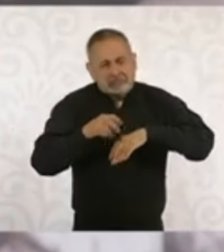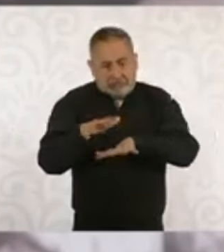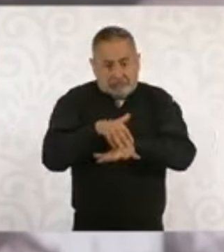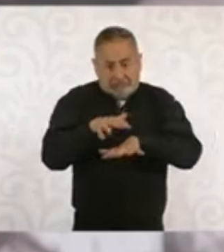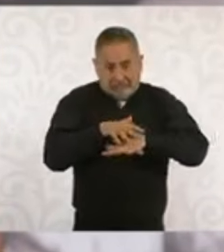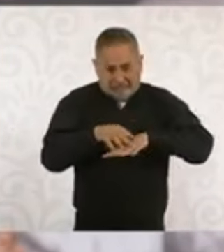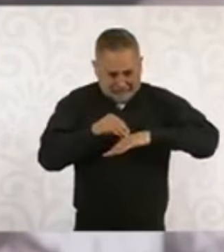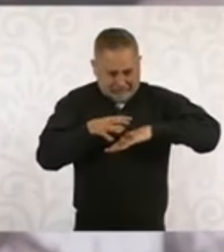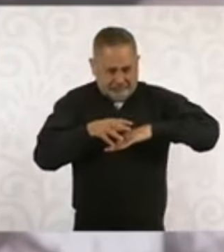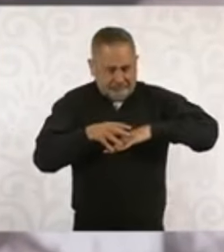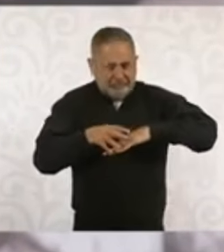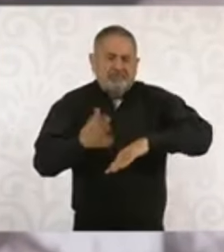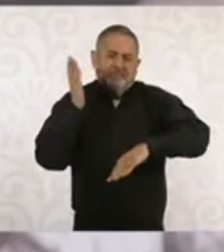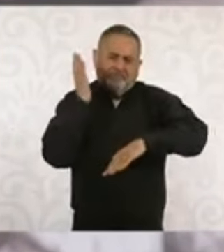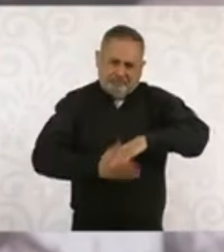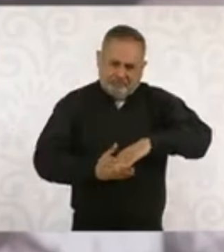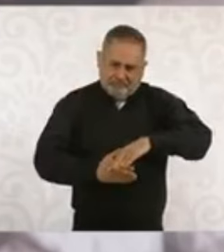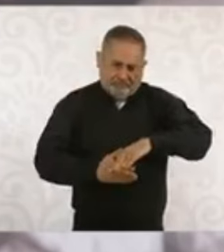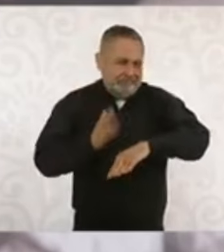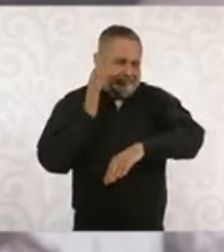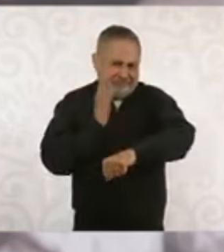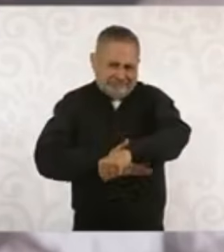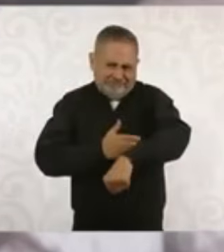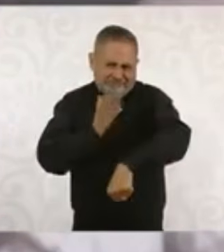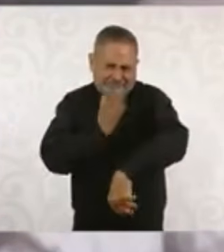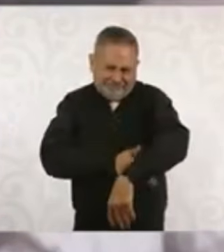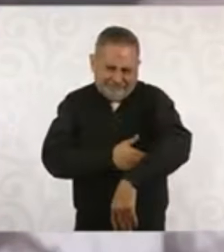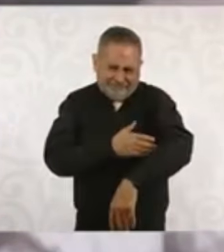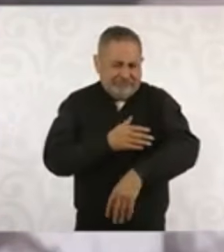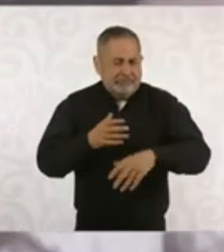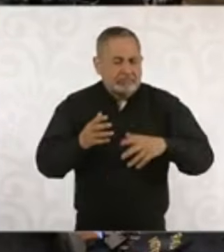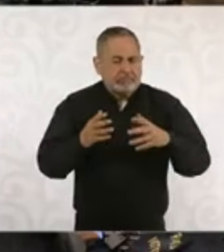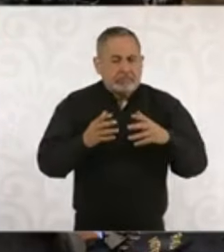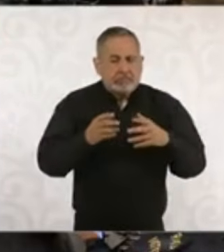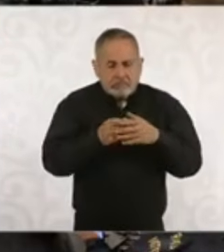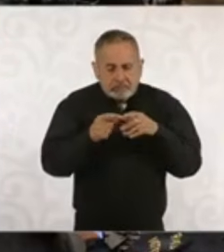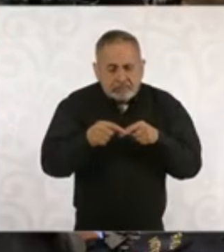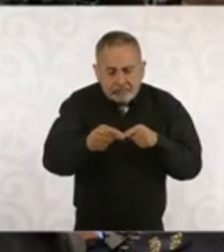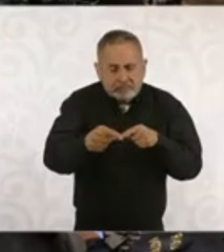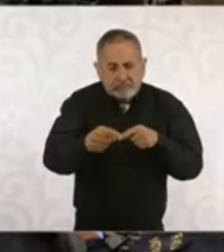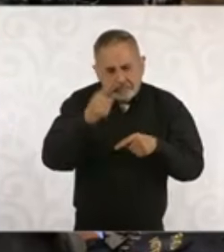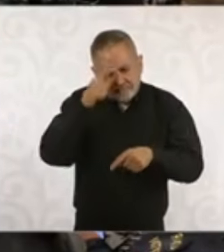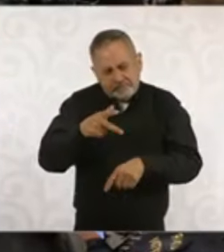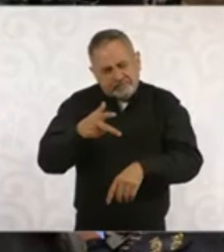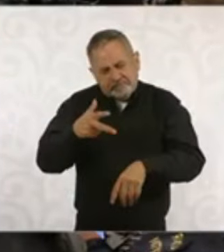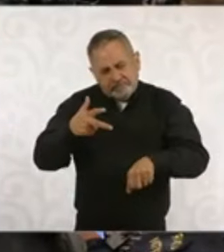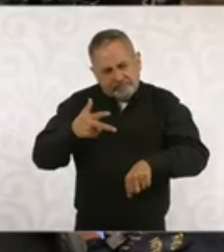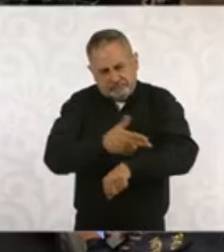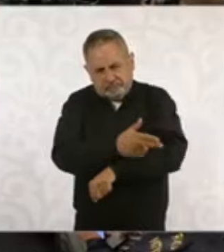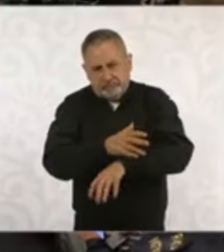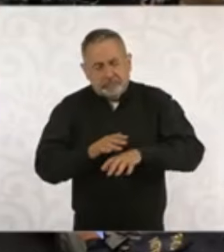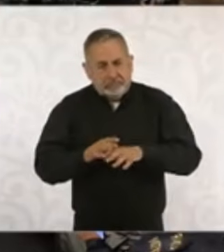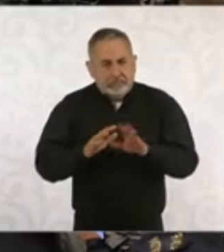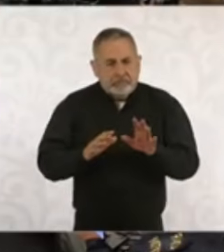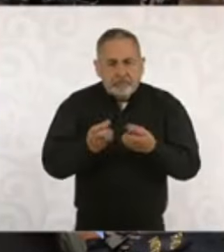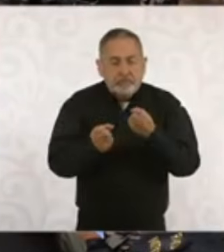condición es la amputación y ya pacientes que están en la línea para desafortunadamente llegar